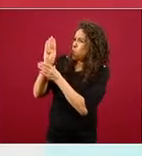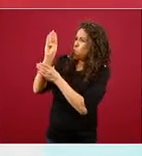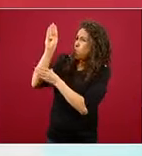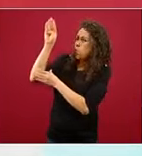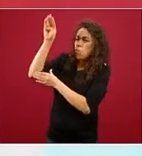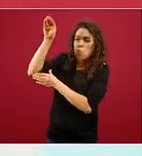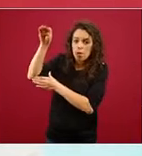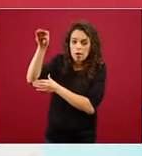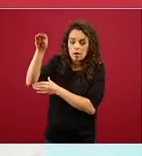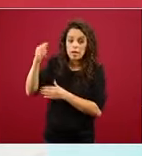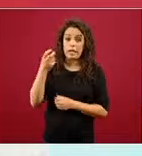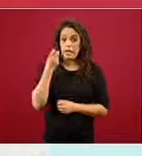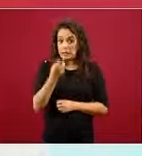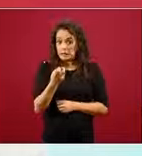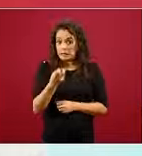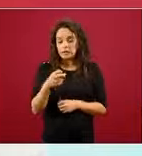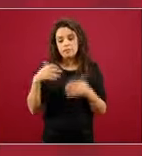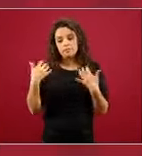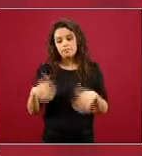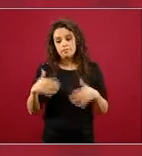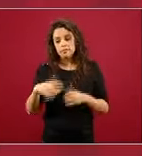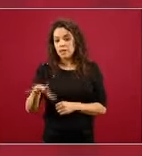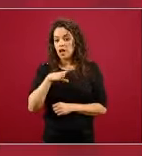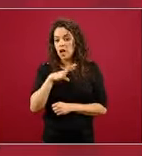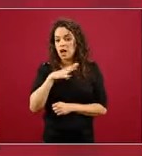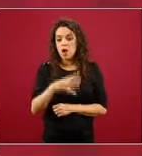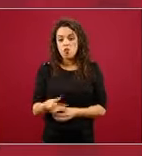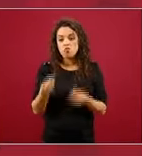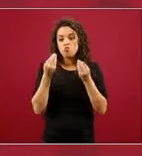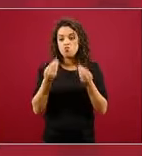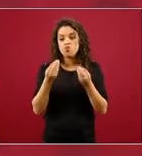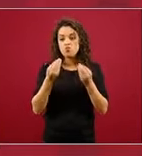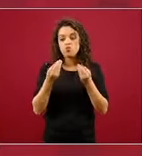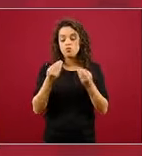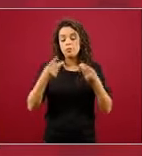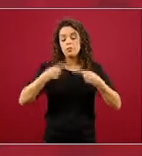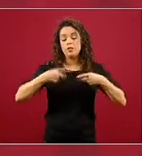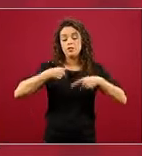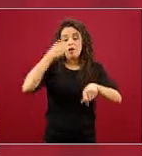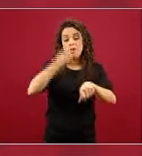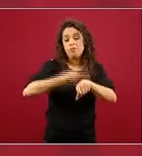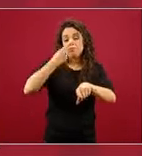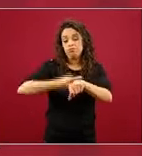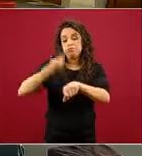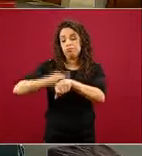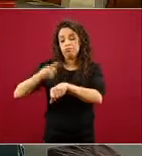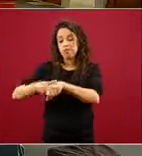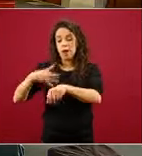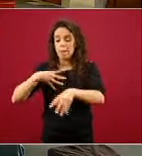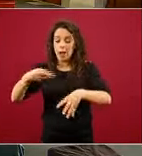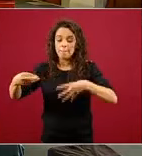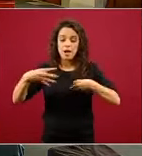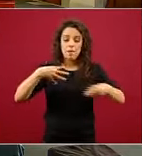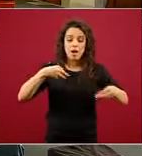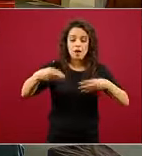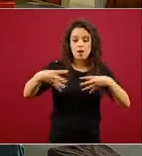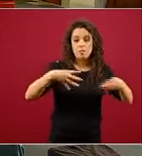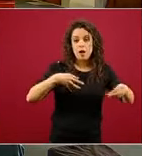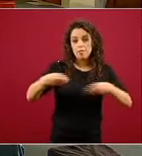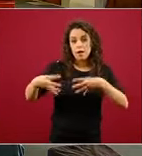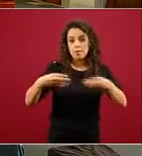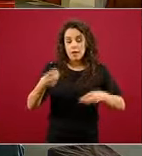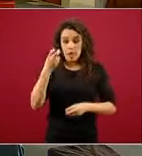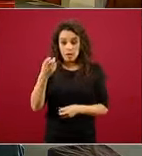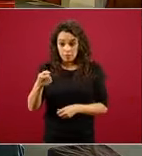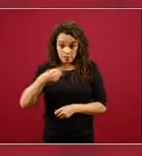lo vertical, lo que tenemos es una gran cantidad o sobrecarga de personas que se contagian, que enferman, y